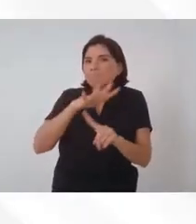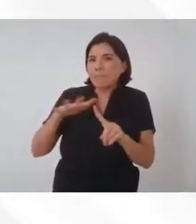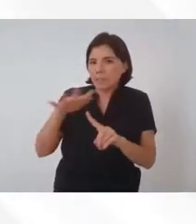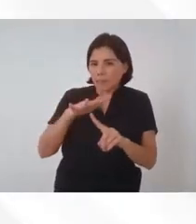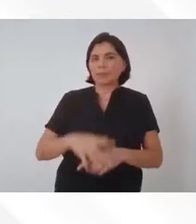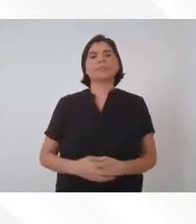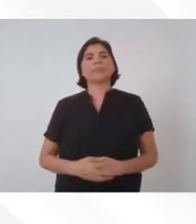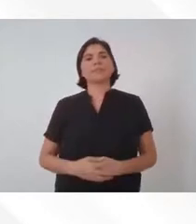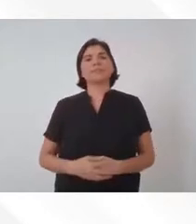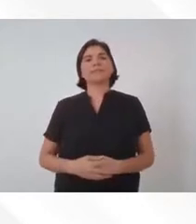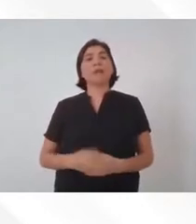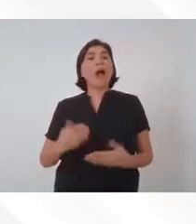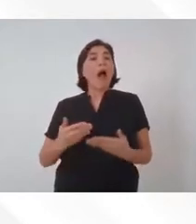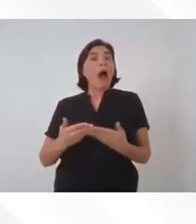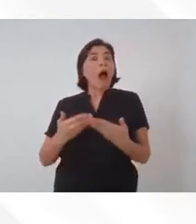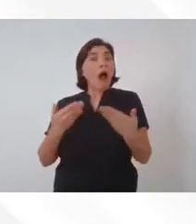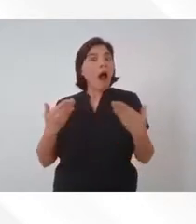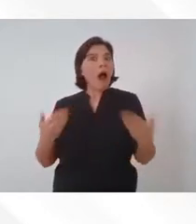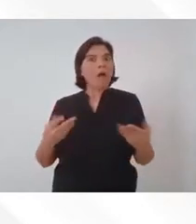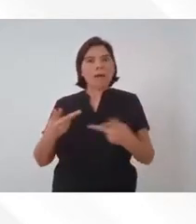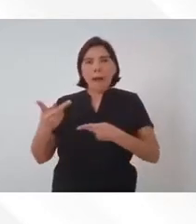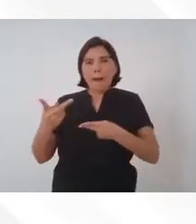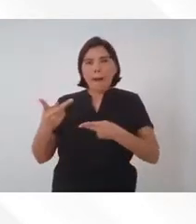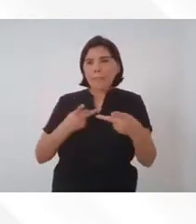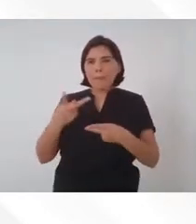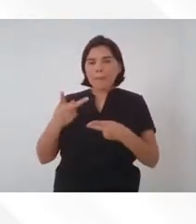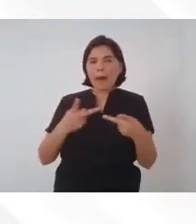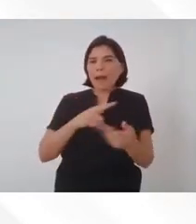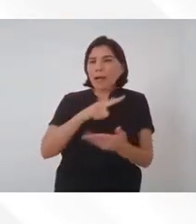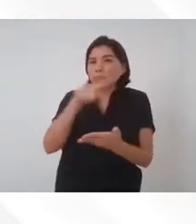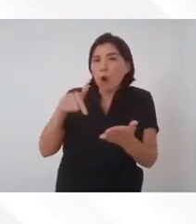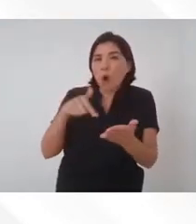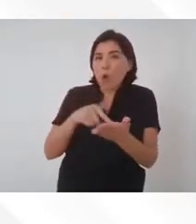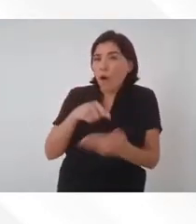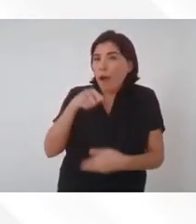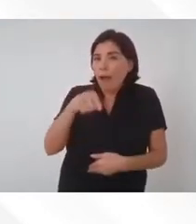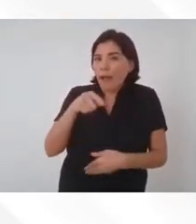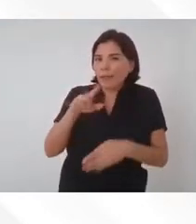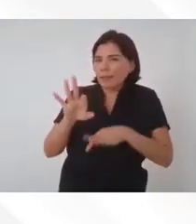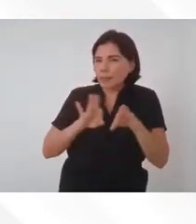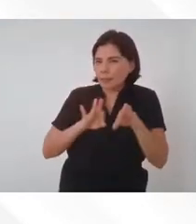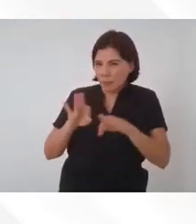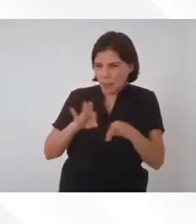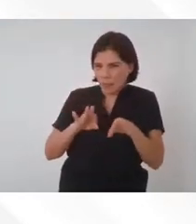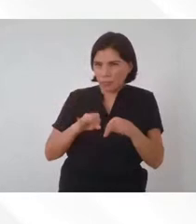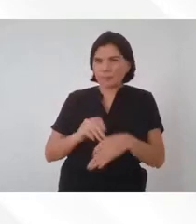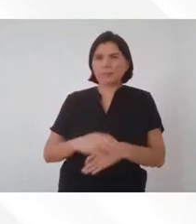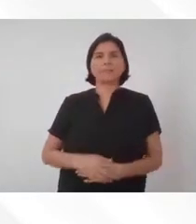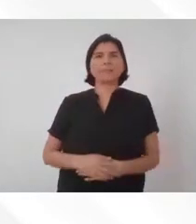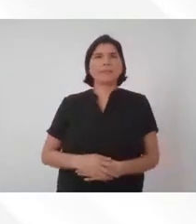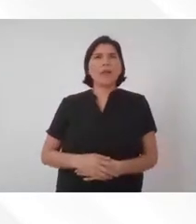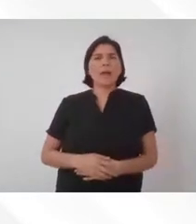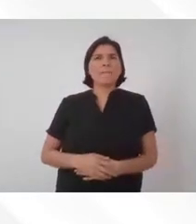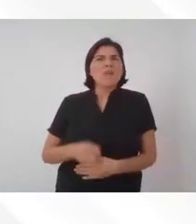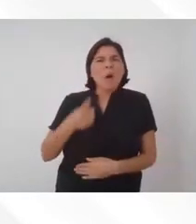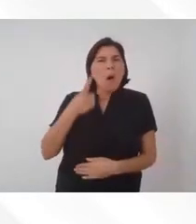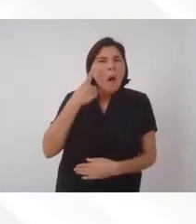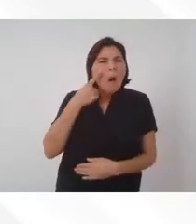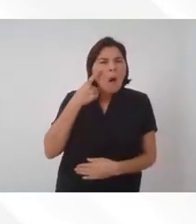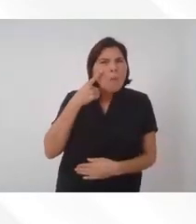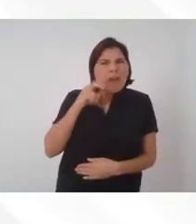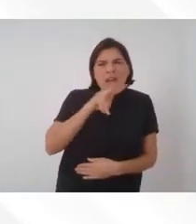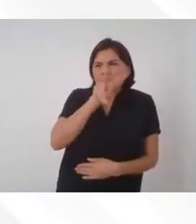preparar el espacio físico. Les voy a pedir que den una mirada a cómo está el lugar donde están ahorita, donde